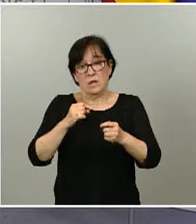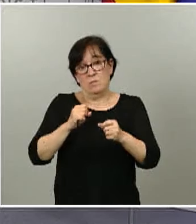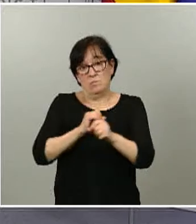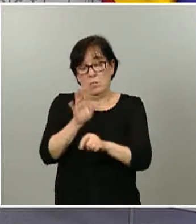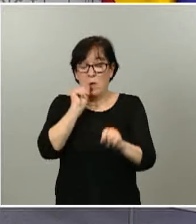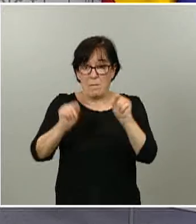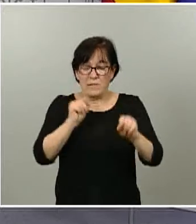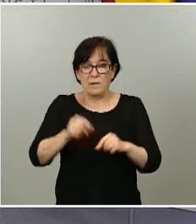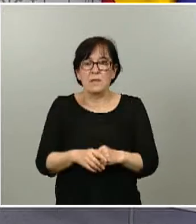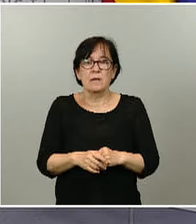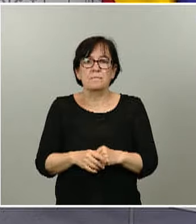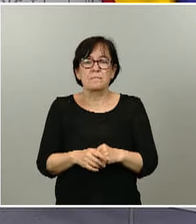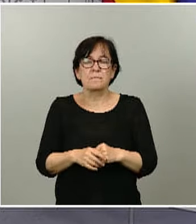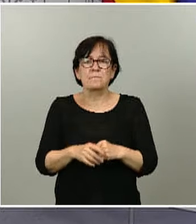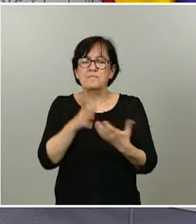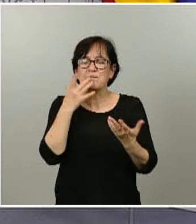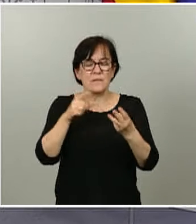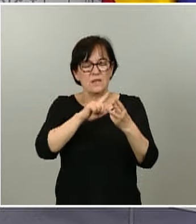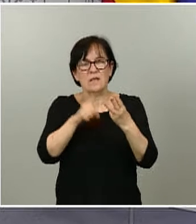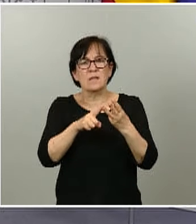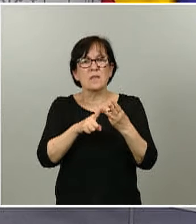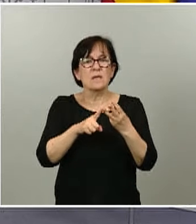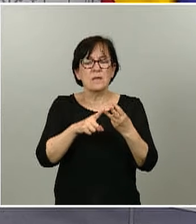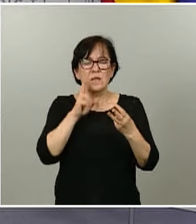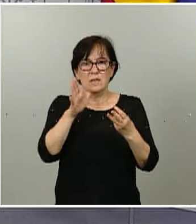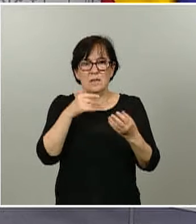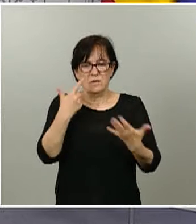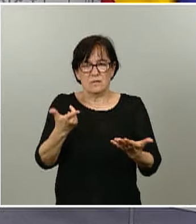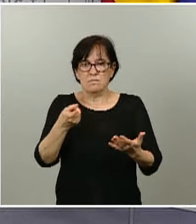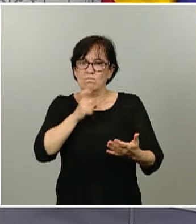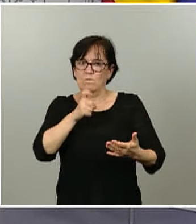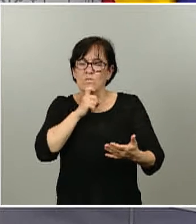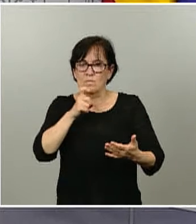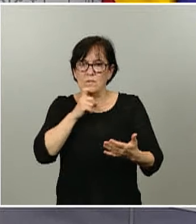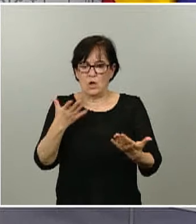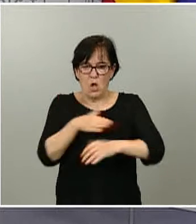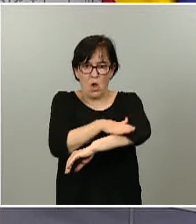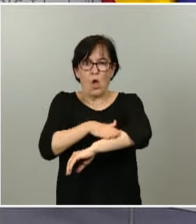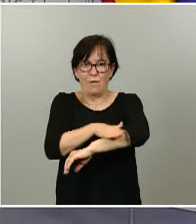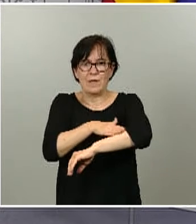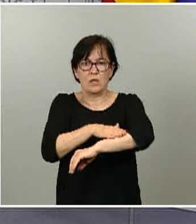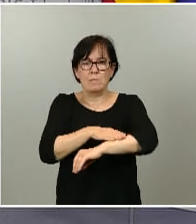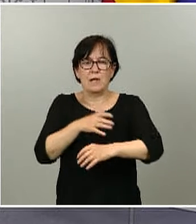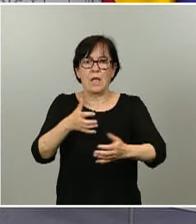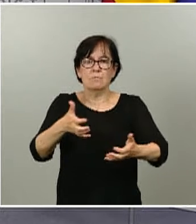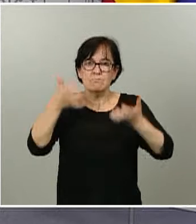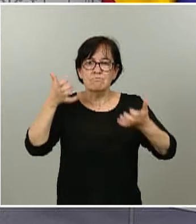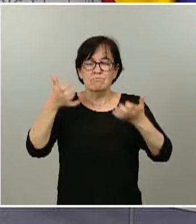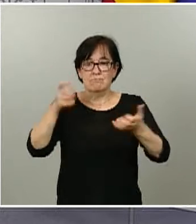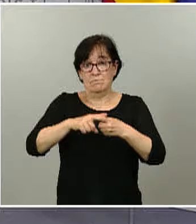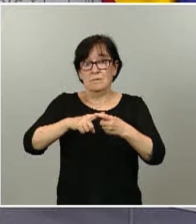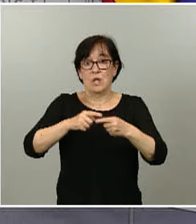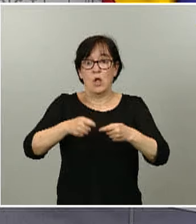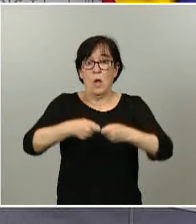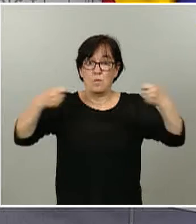también muy, muy sencilla. A la vista de las crecientes dificultades que está teniendo el Gobierno para sacar adelante en el Congreso las prórrogas del estado de alarma